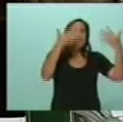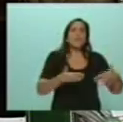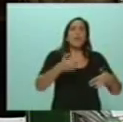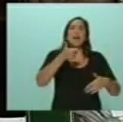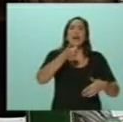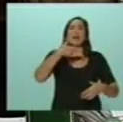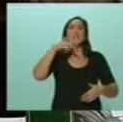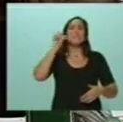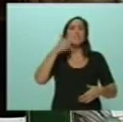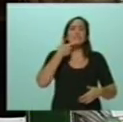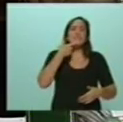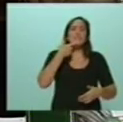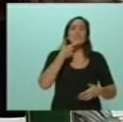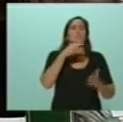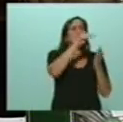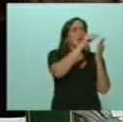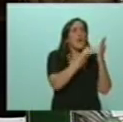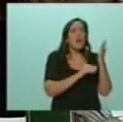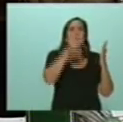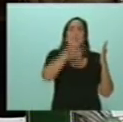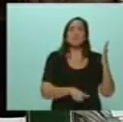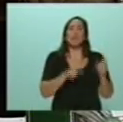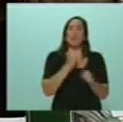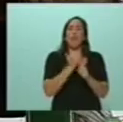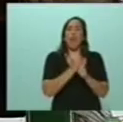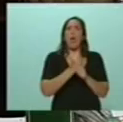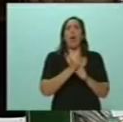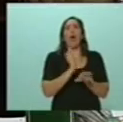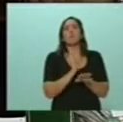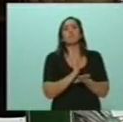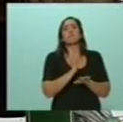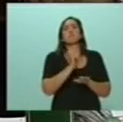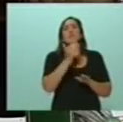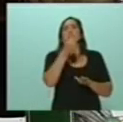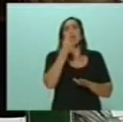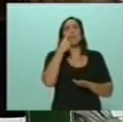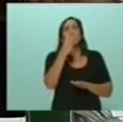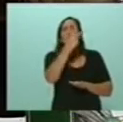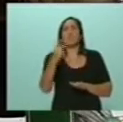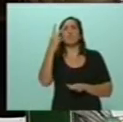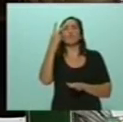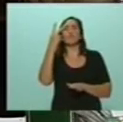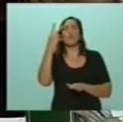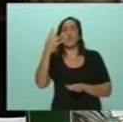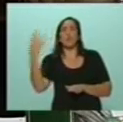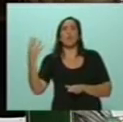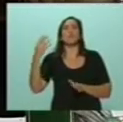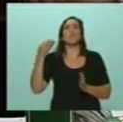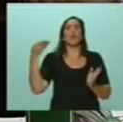no figurar ni como desocupado ni como registrado, unas 6.294 solicitudes